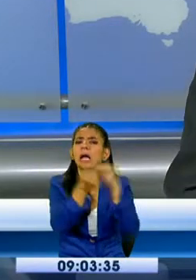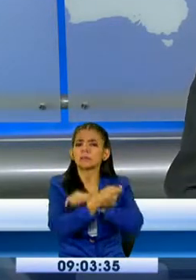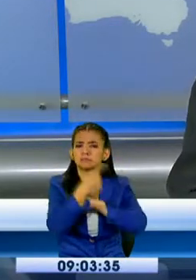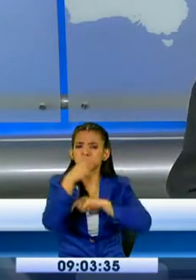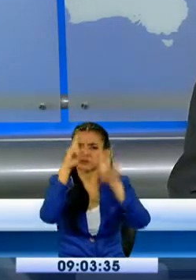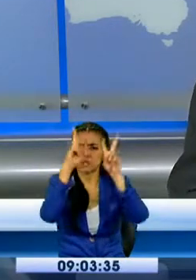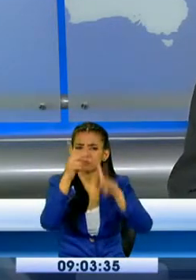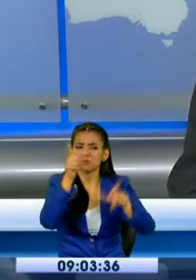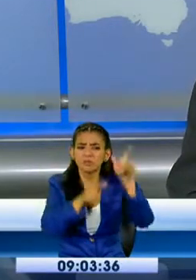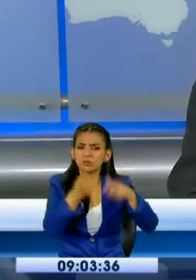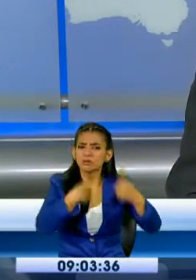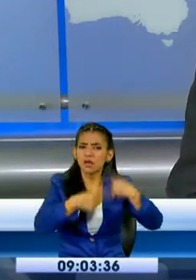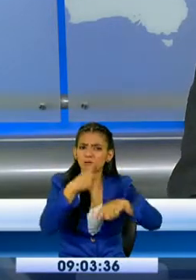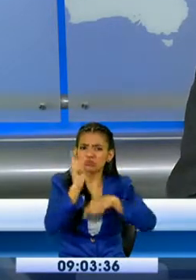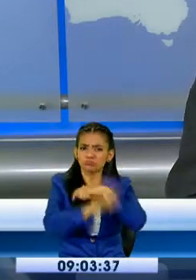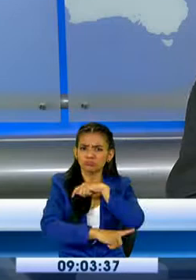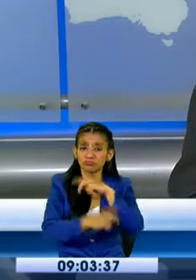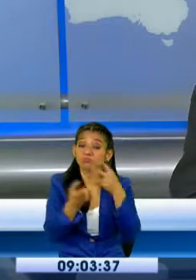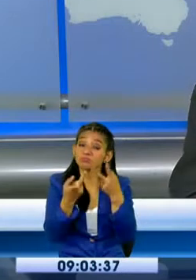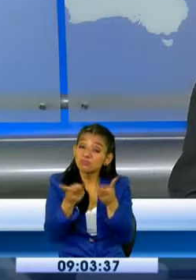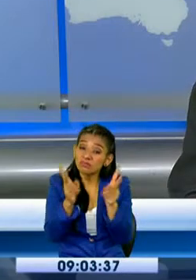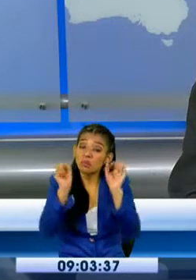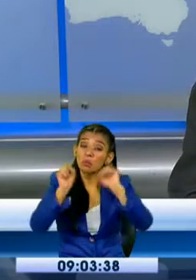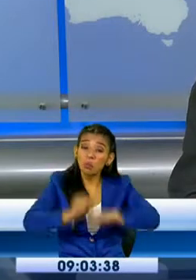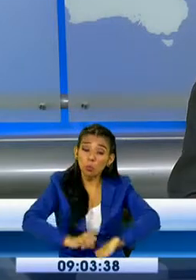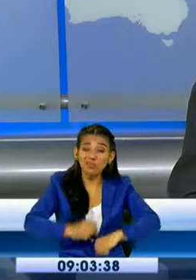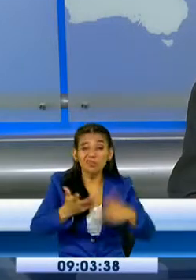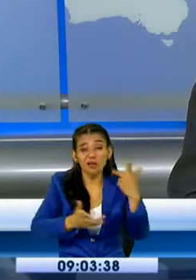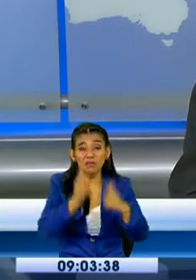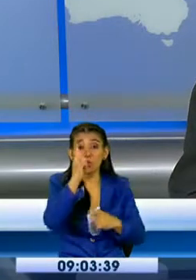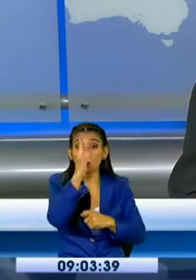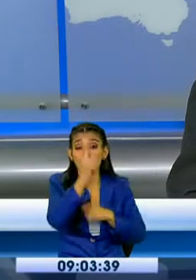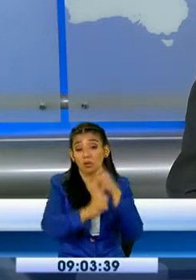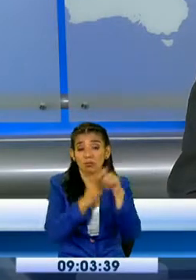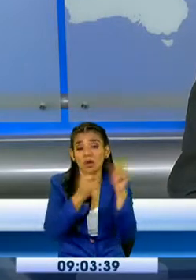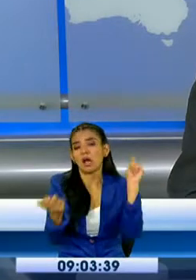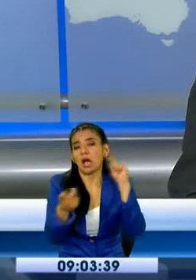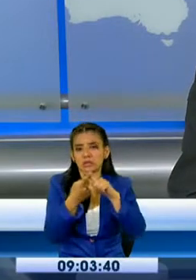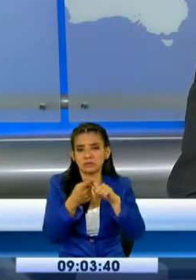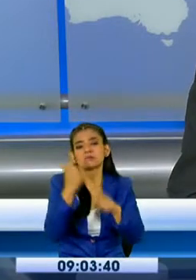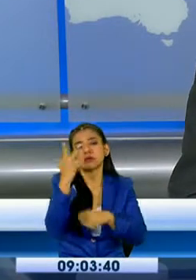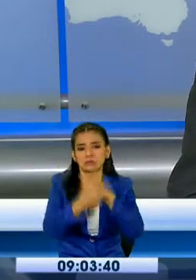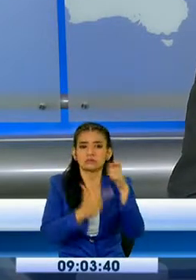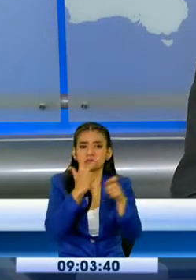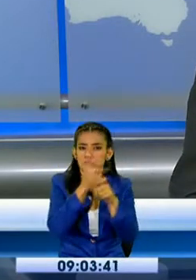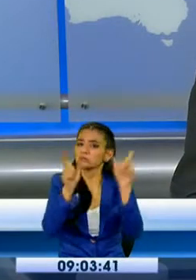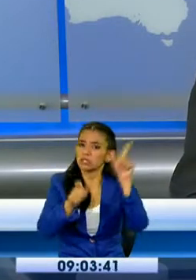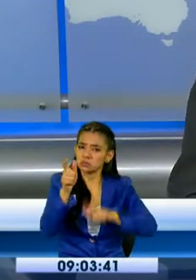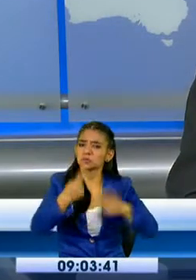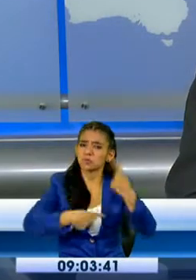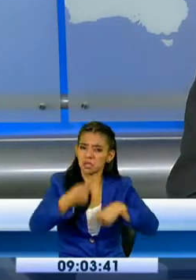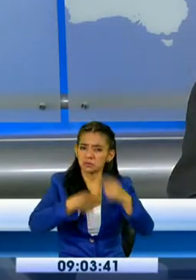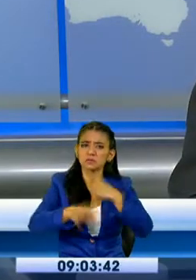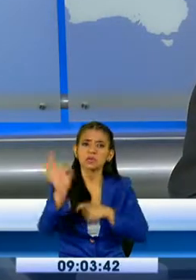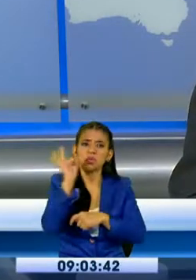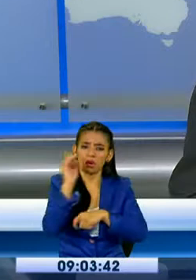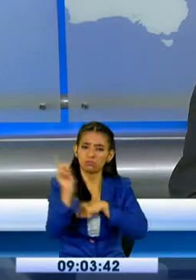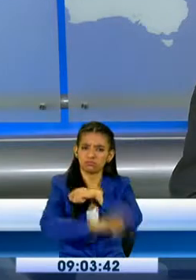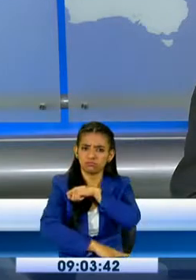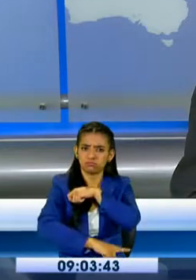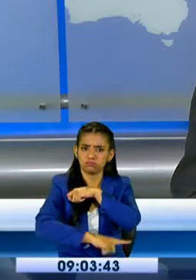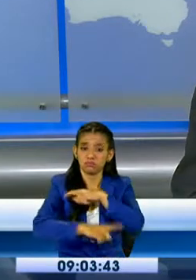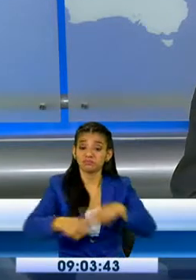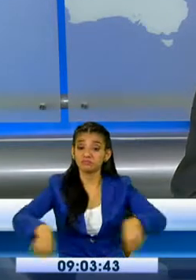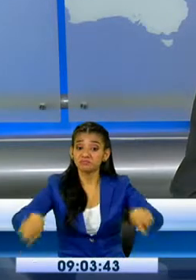Se espera, escuchen bien, poder incluir una condena de 1 a 3 años de prisión para quienes se dediquen al microtráfico. La sesión del pleno